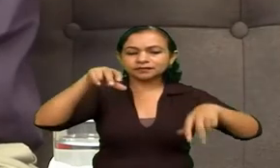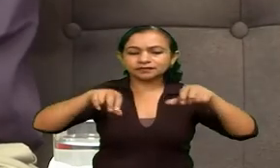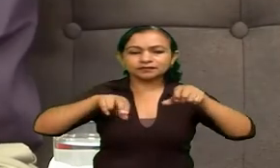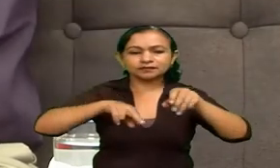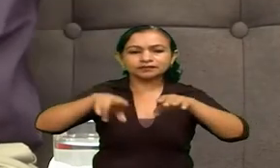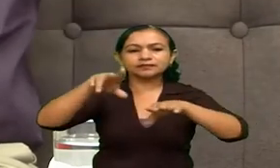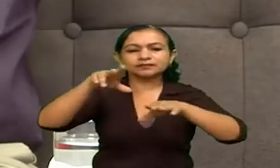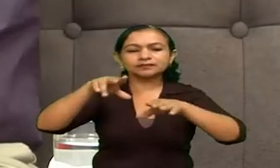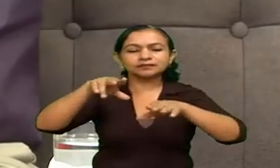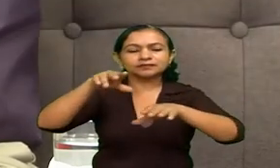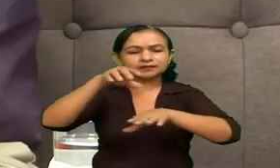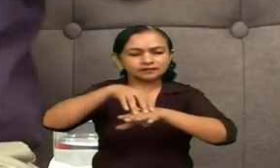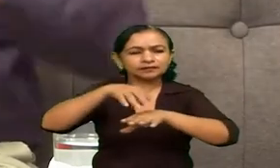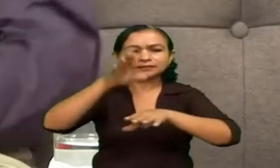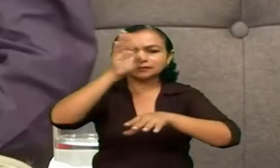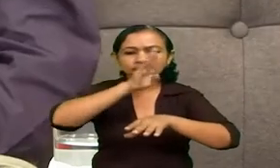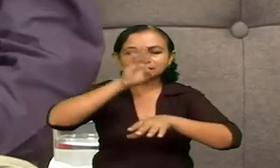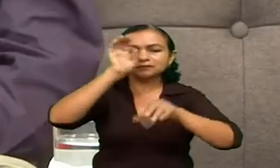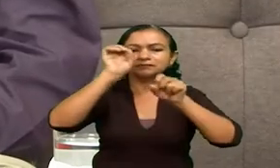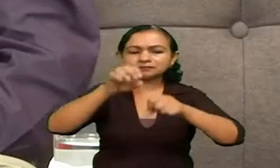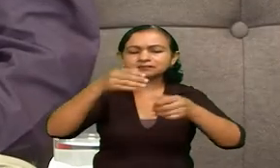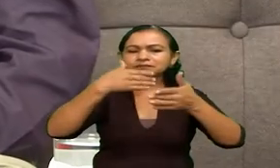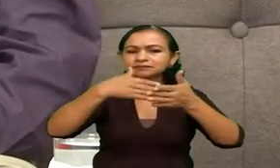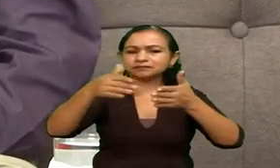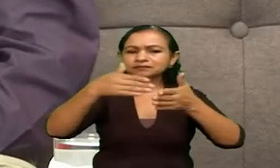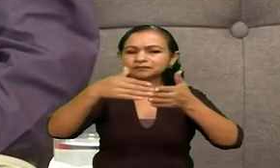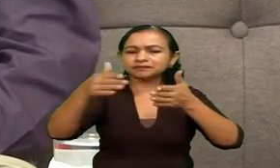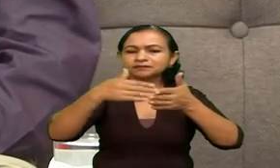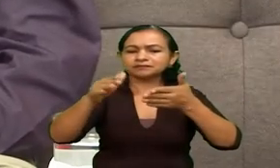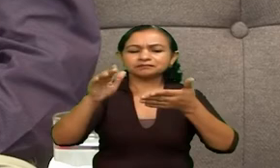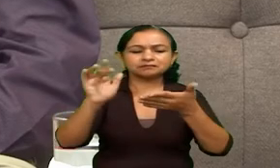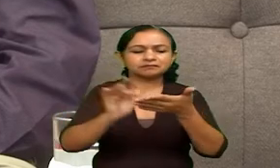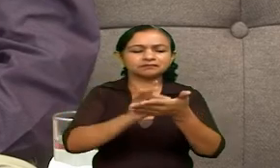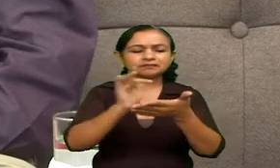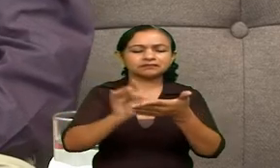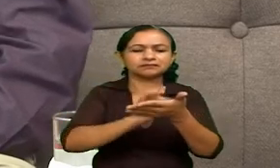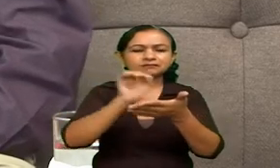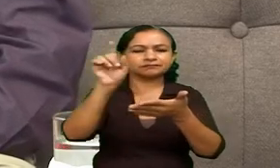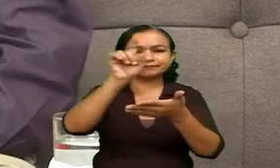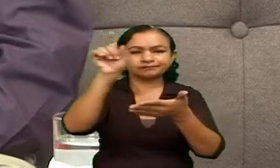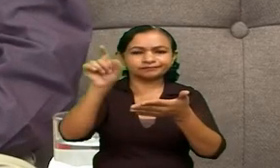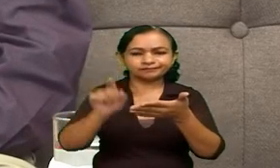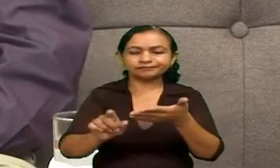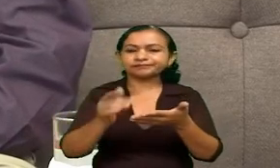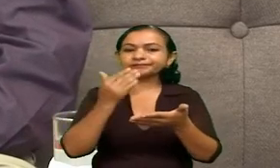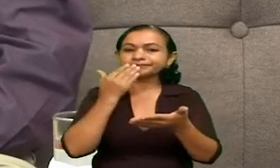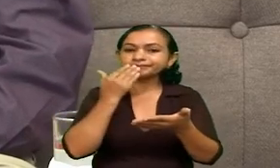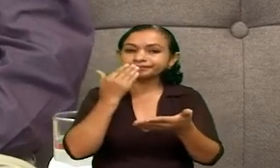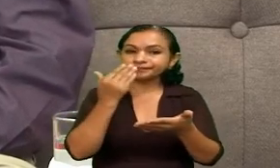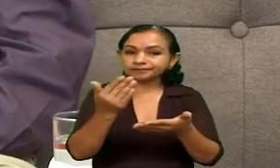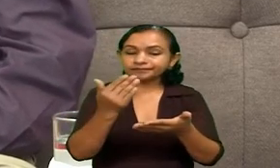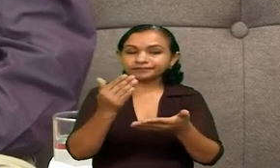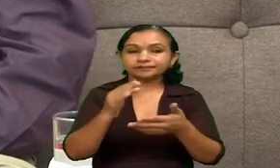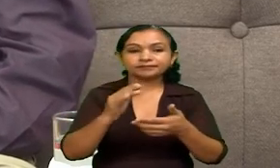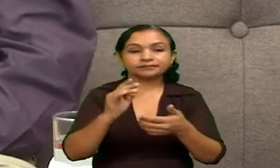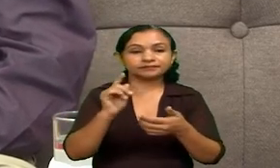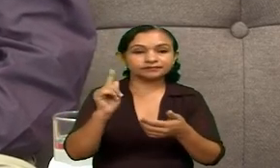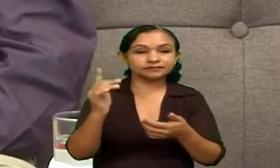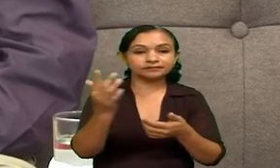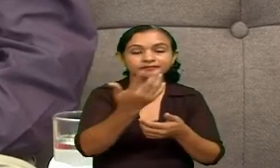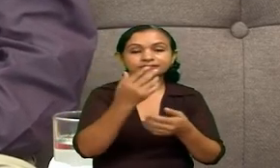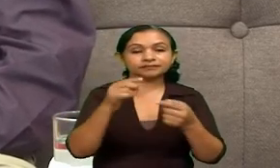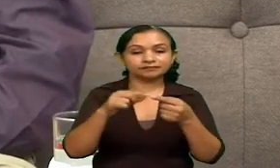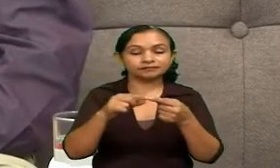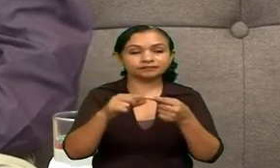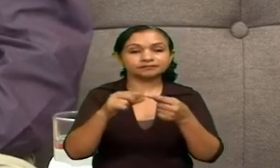Juan, pleno acceso, en Bluefield, que puedas tener acceso de calidad en lo que es fibra,